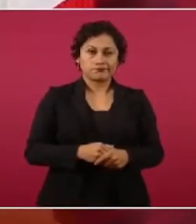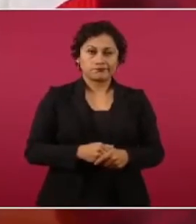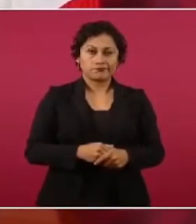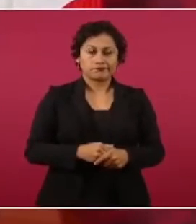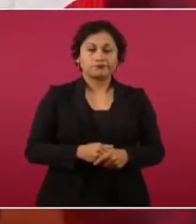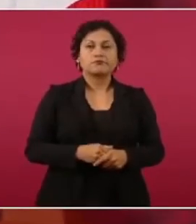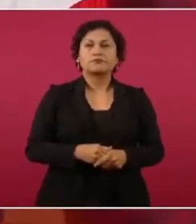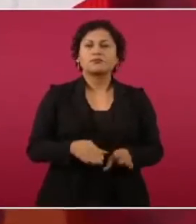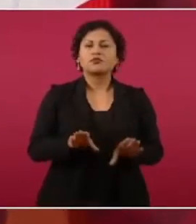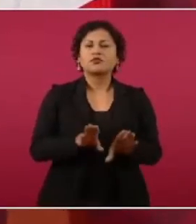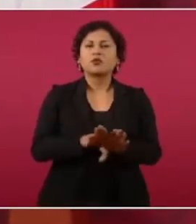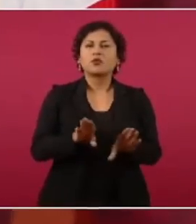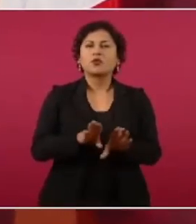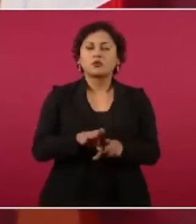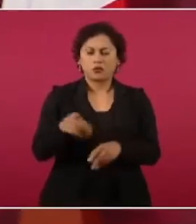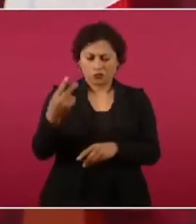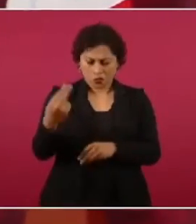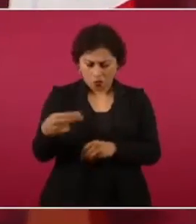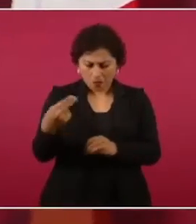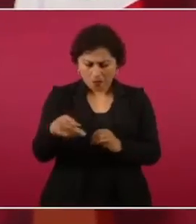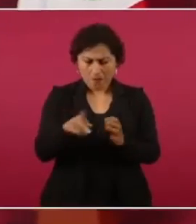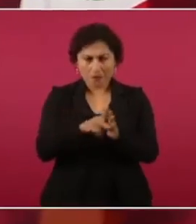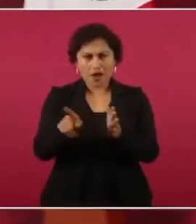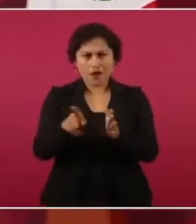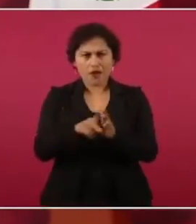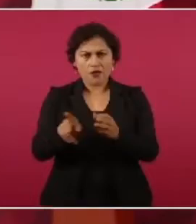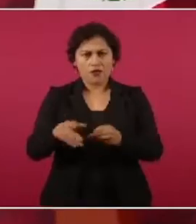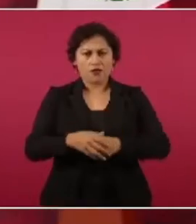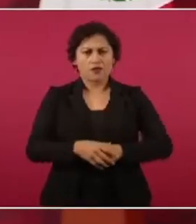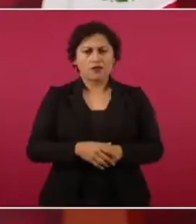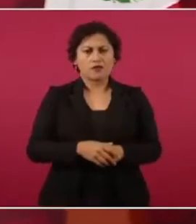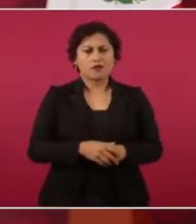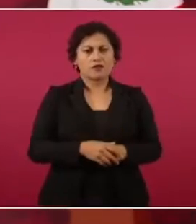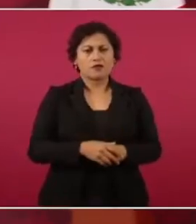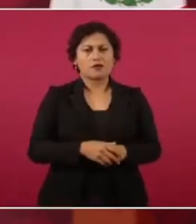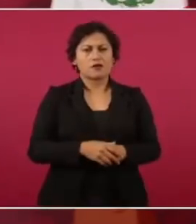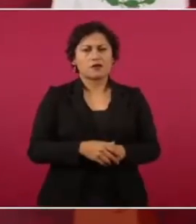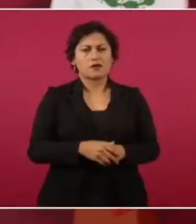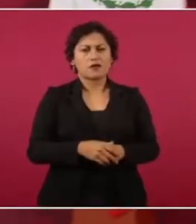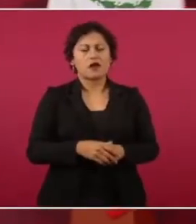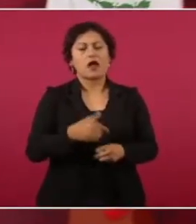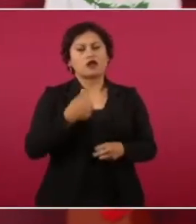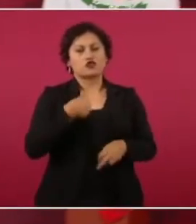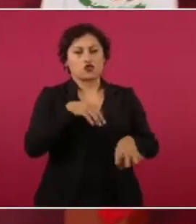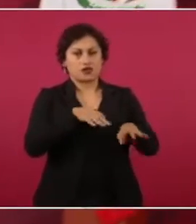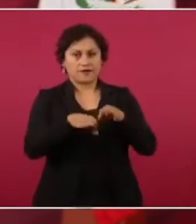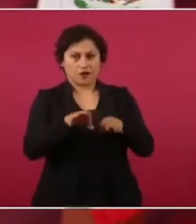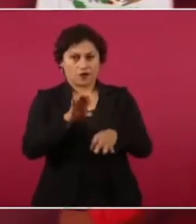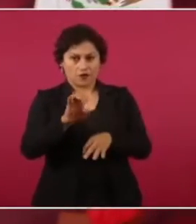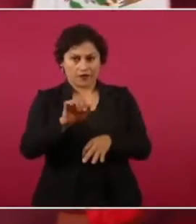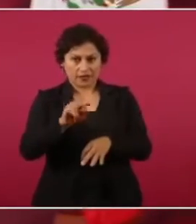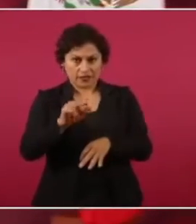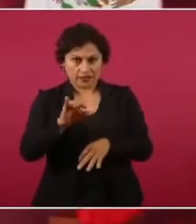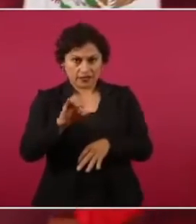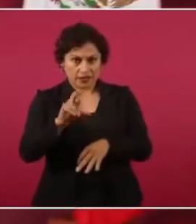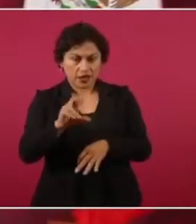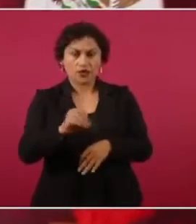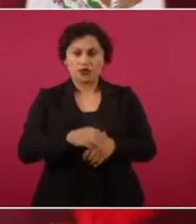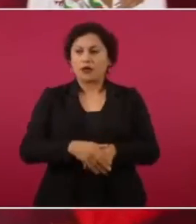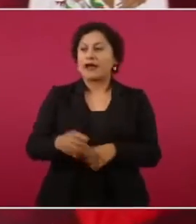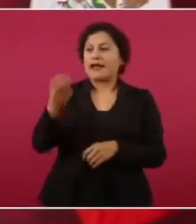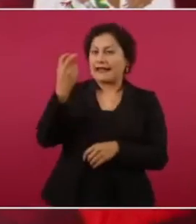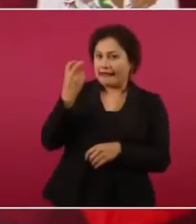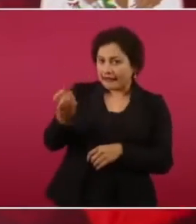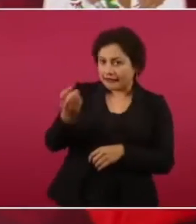¿cómo se llama el periódico? Yo trabajo para el financiero Bloomberg, señor. Para el financiero. Ahí Señor, tenemos